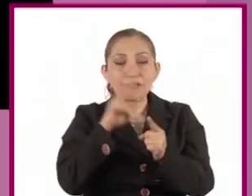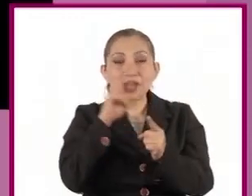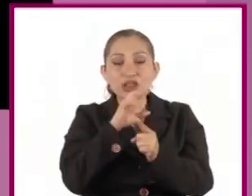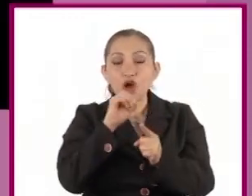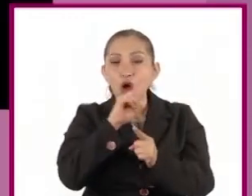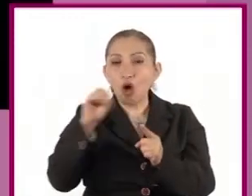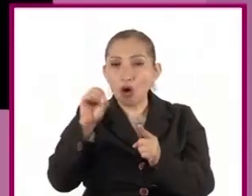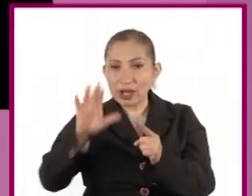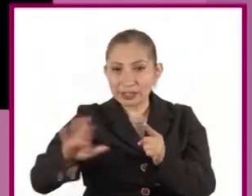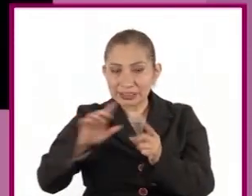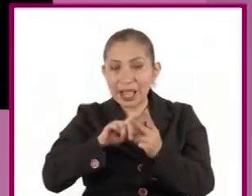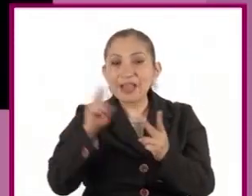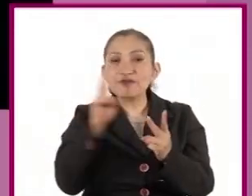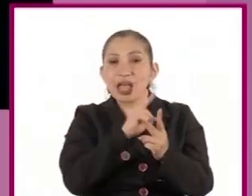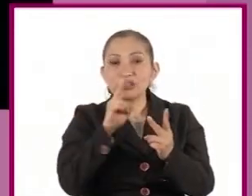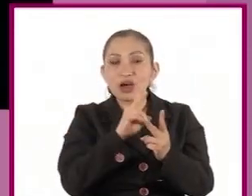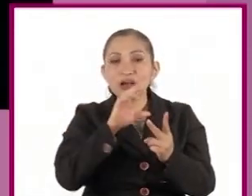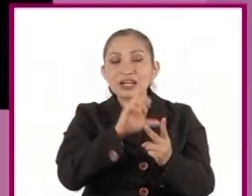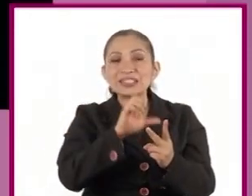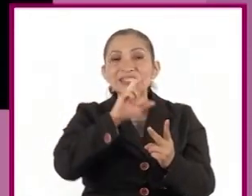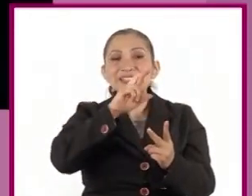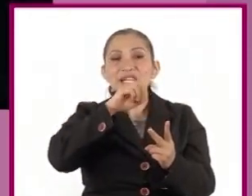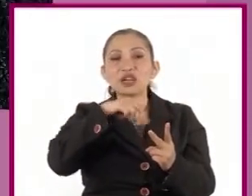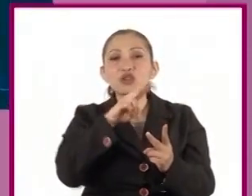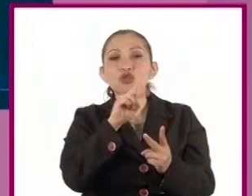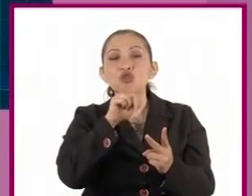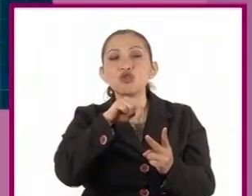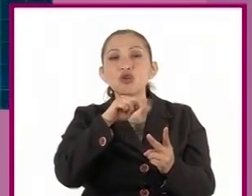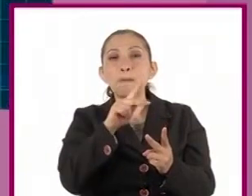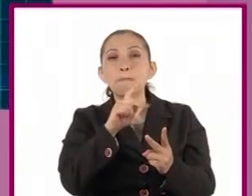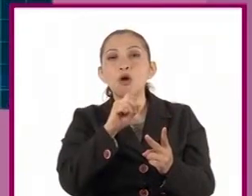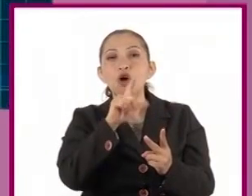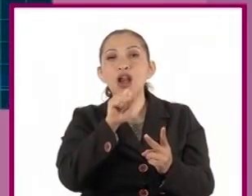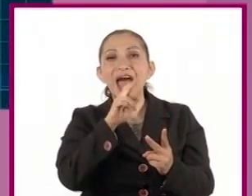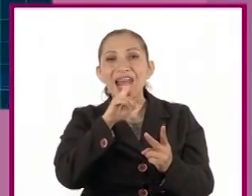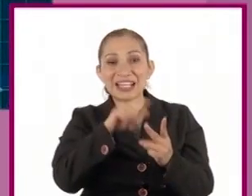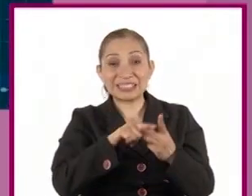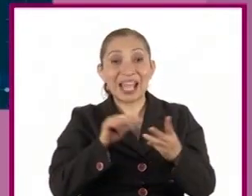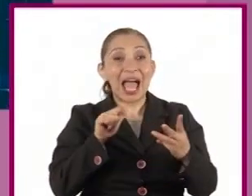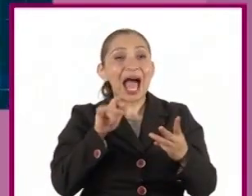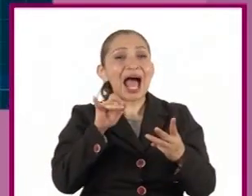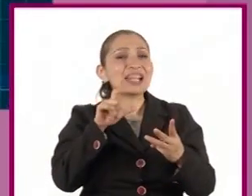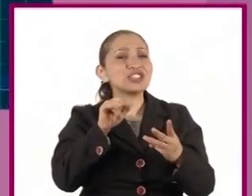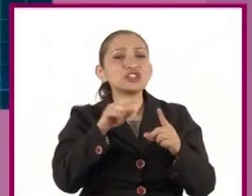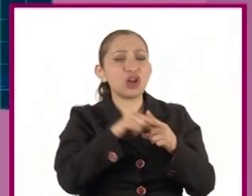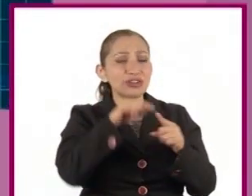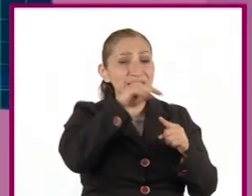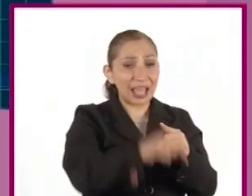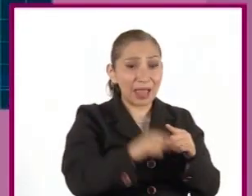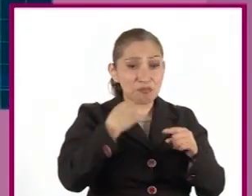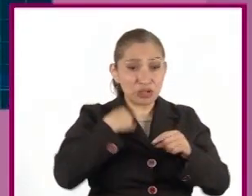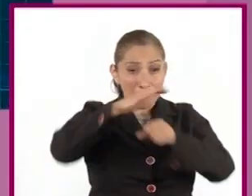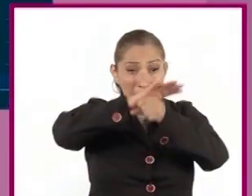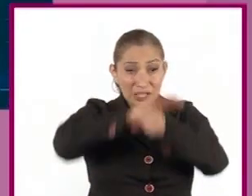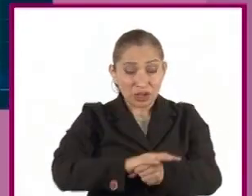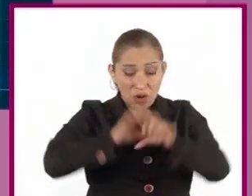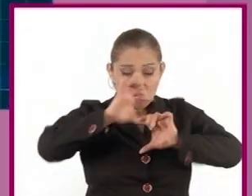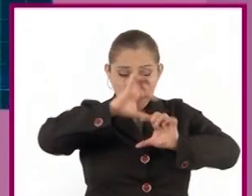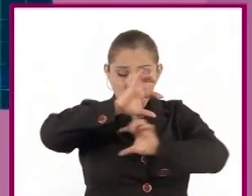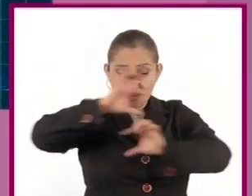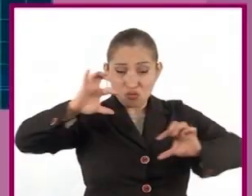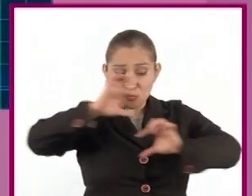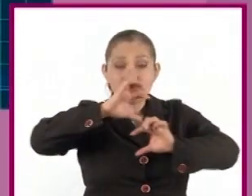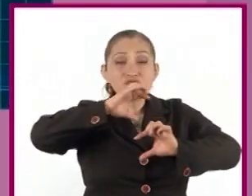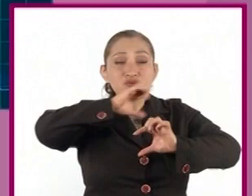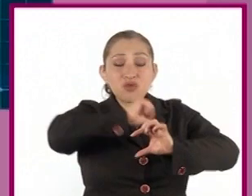del oeste y los vientos circumpolares. Los vientos alisios se dirigen de la zona de alta presión subtropical a